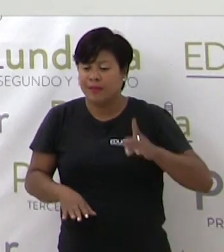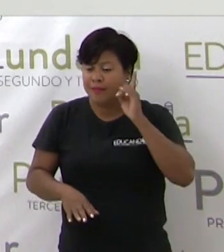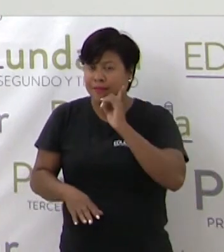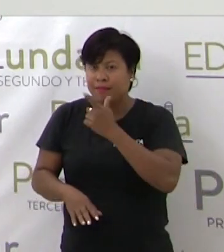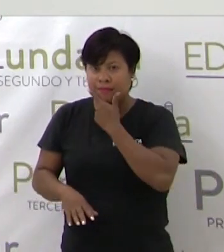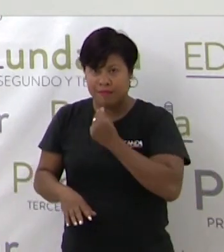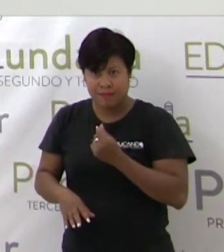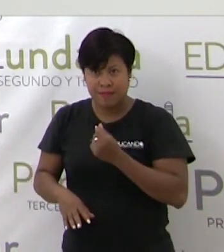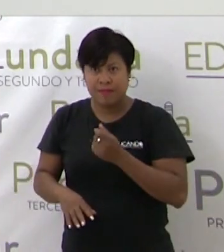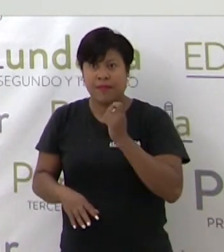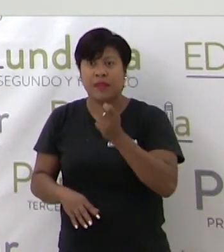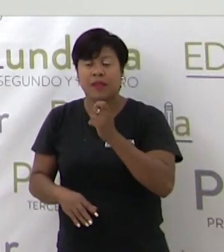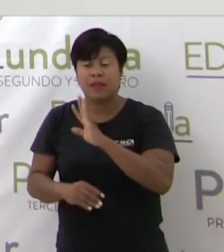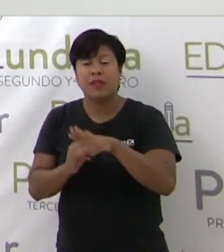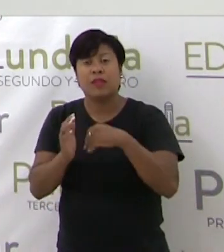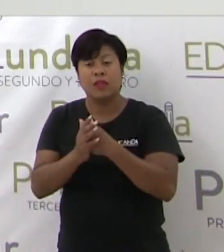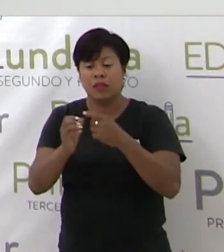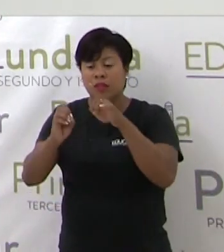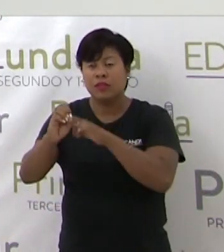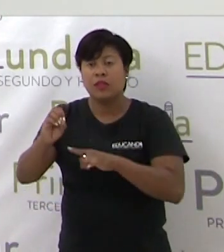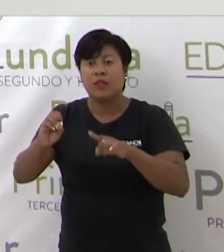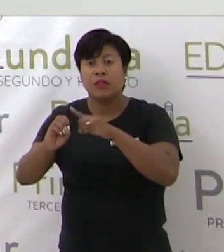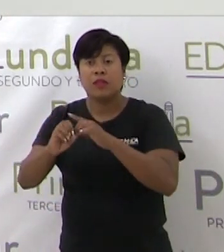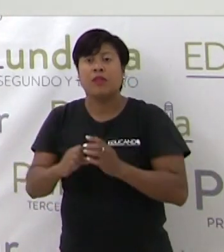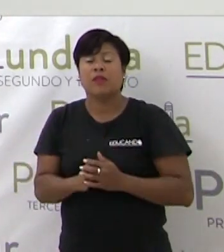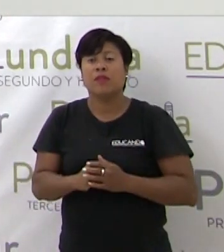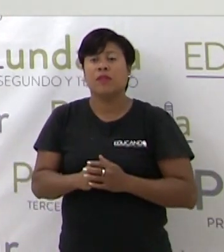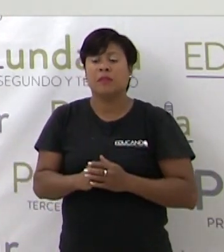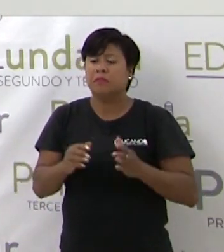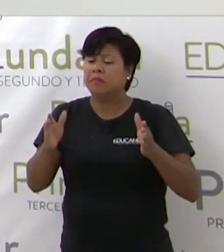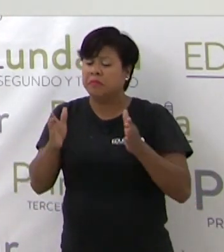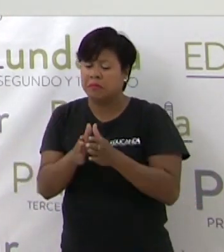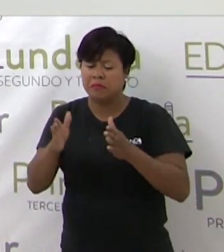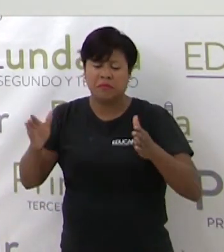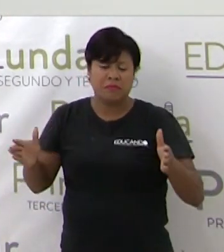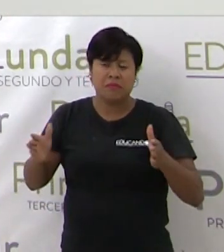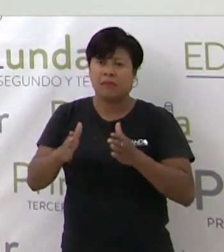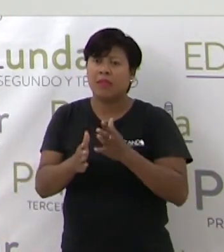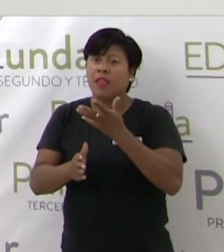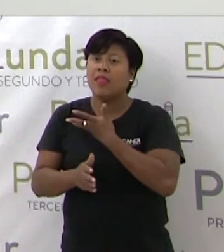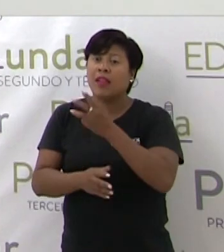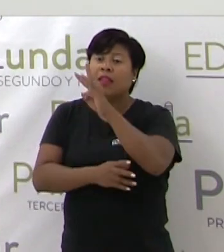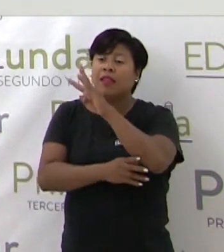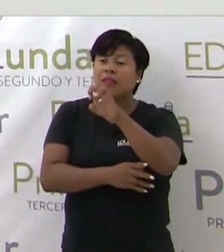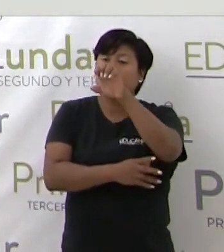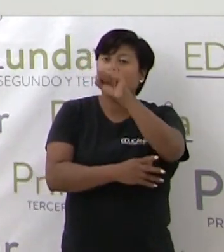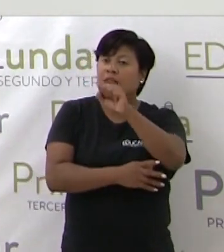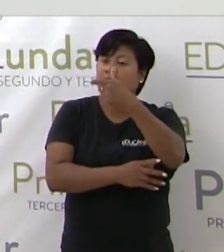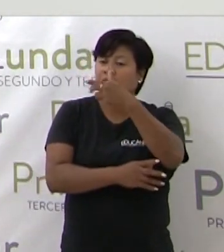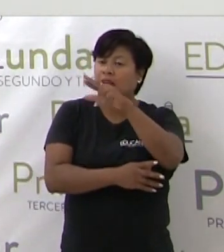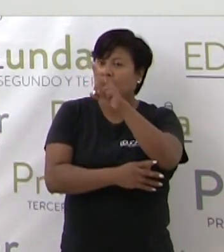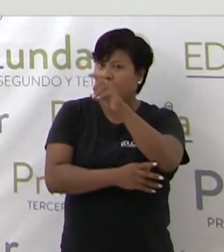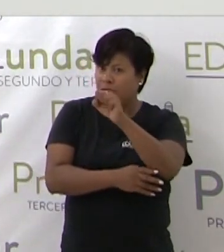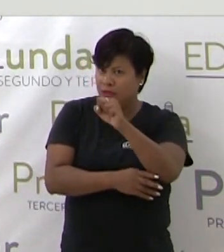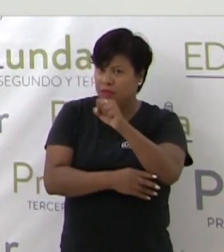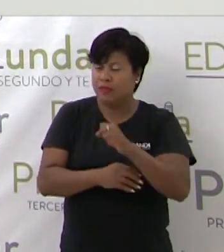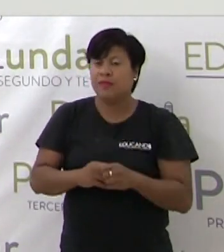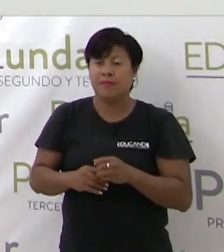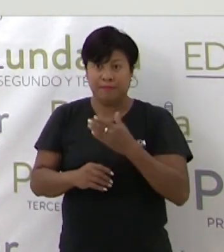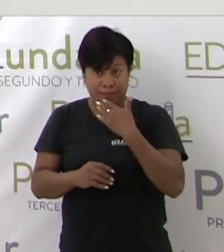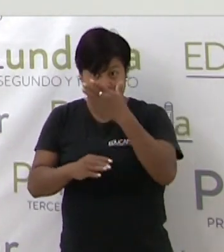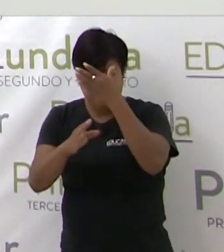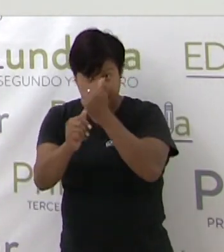niños, es de que todo círculo del que se trate, sea pequeño, sea grande, tiene 360 grados. ¿Estamos de acuerdo? Muy